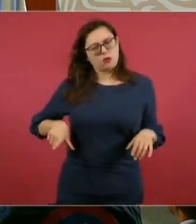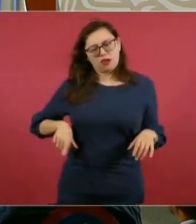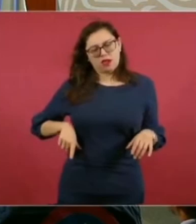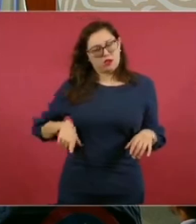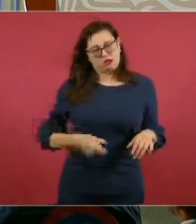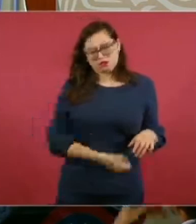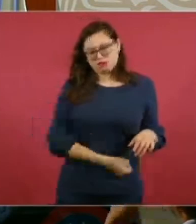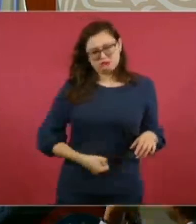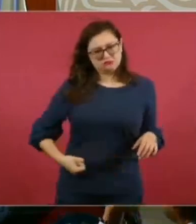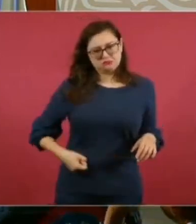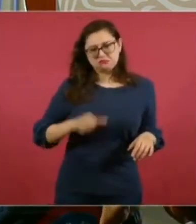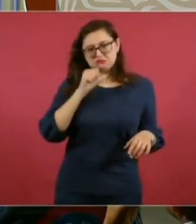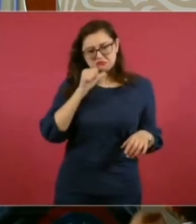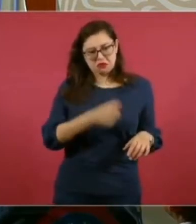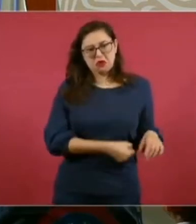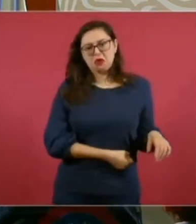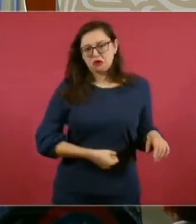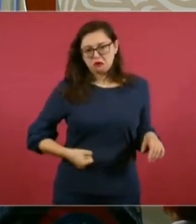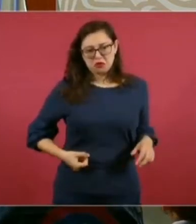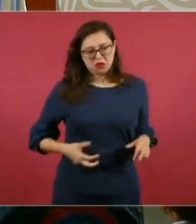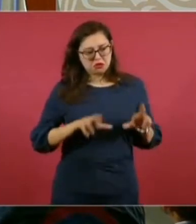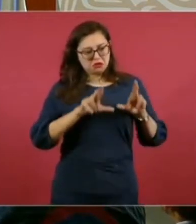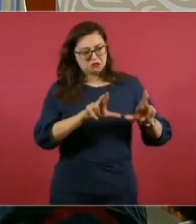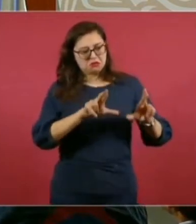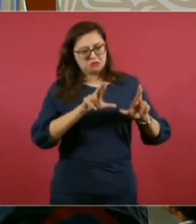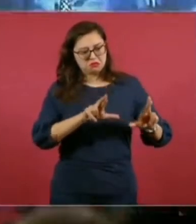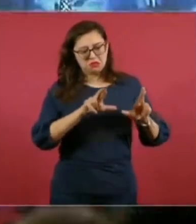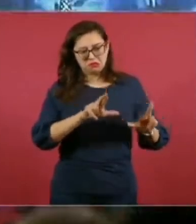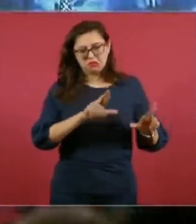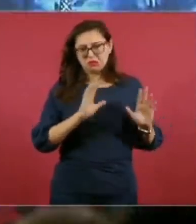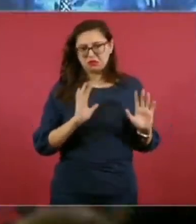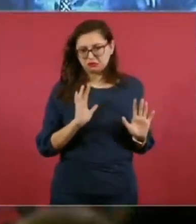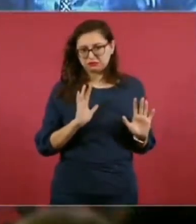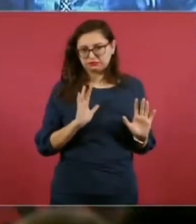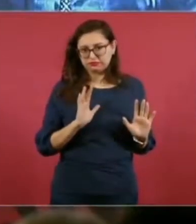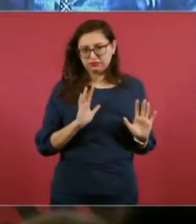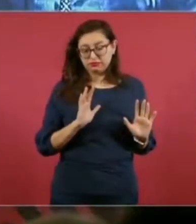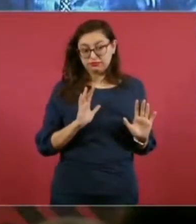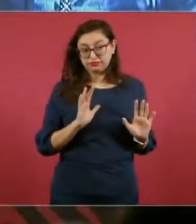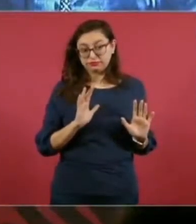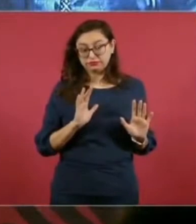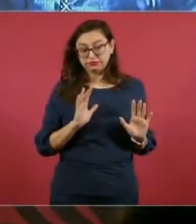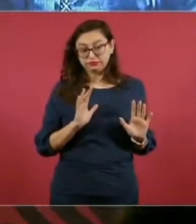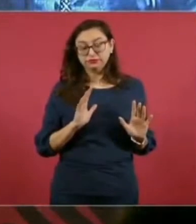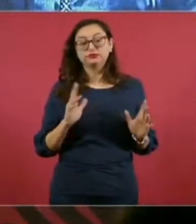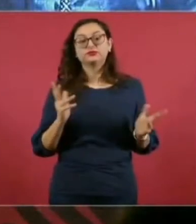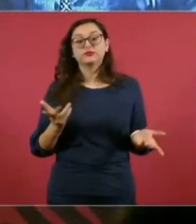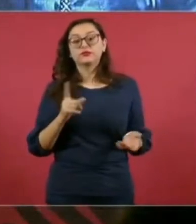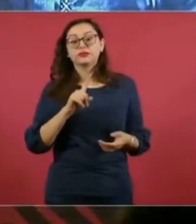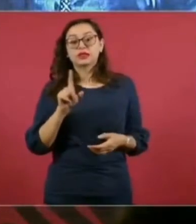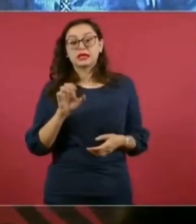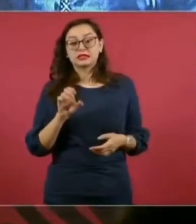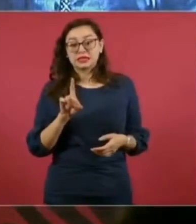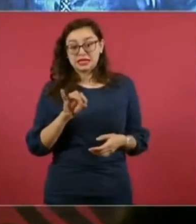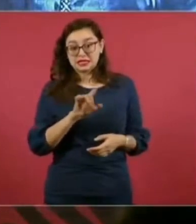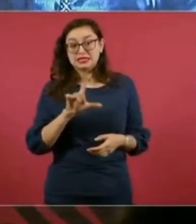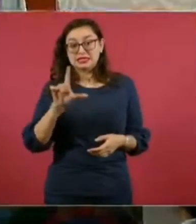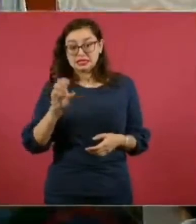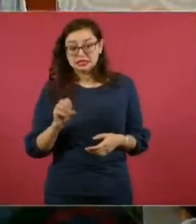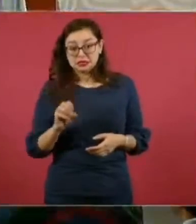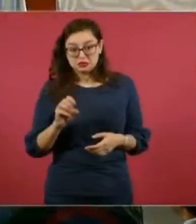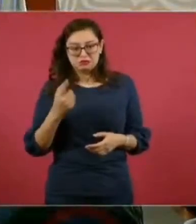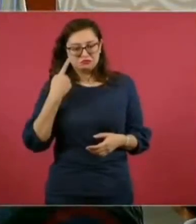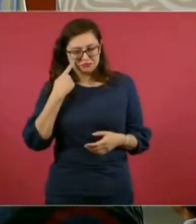el cinturón. Entonces, con Zedillo es que desaparece, por poner un ejemplo,